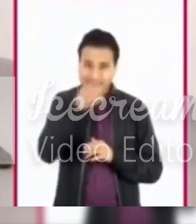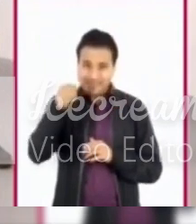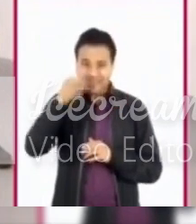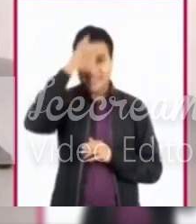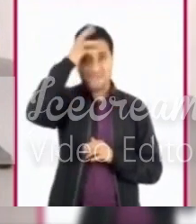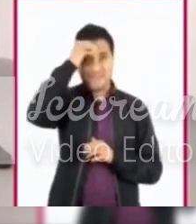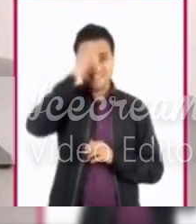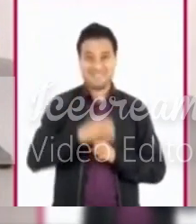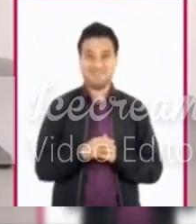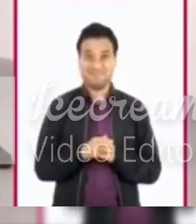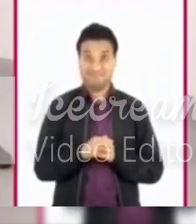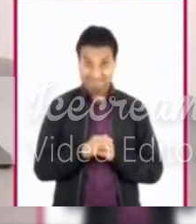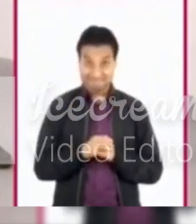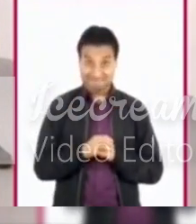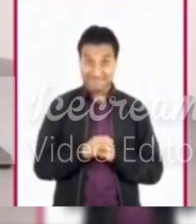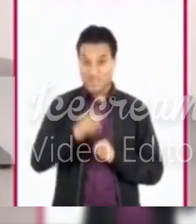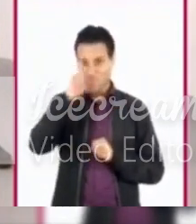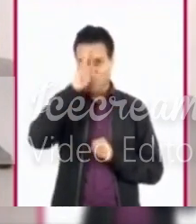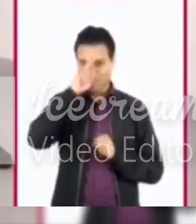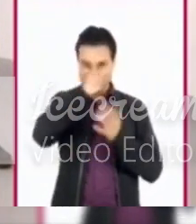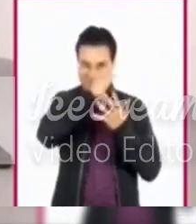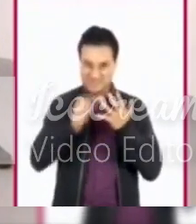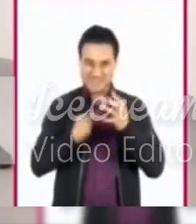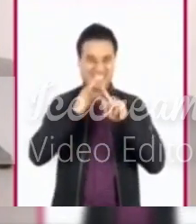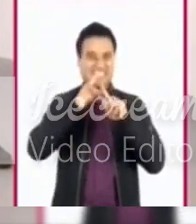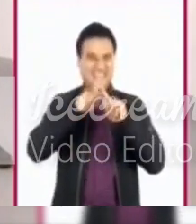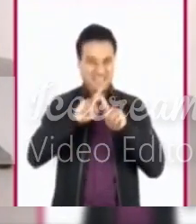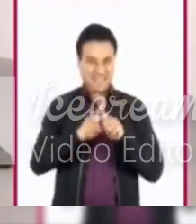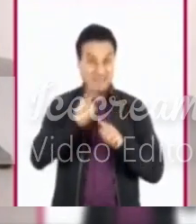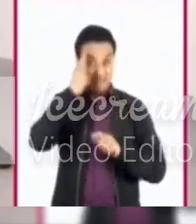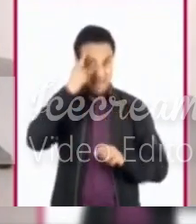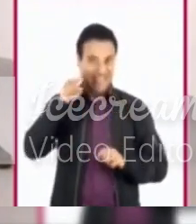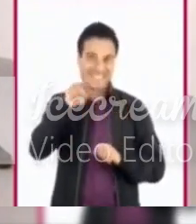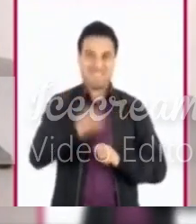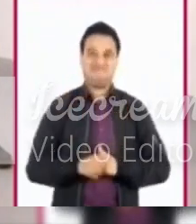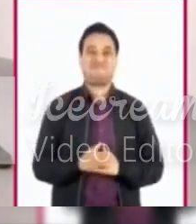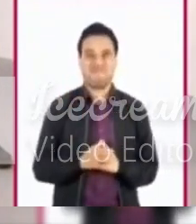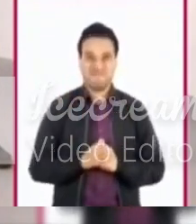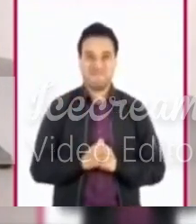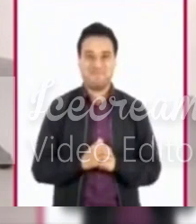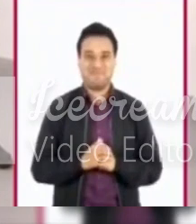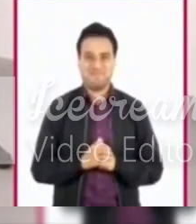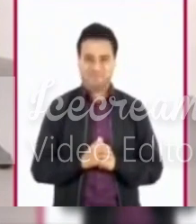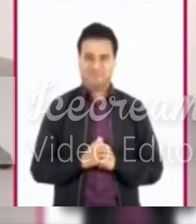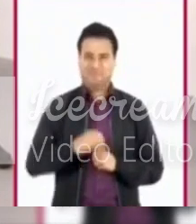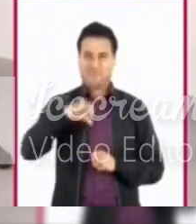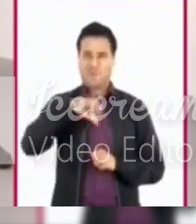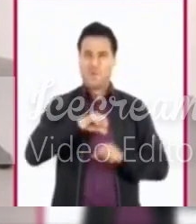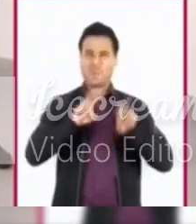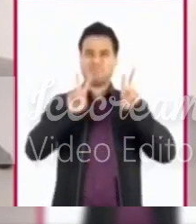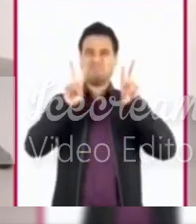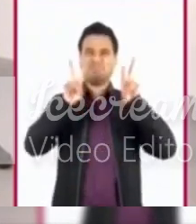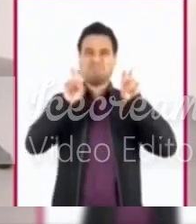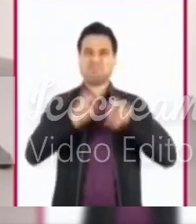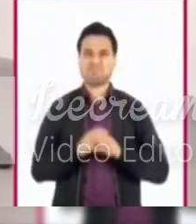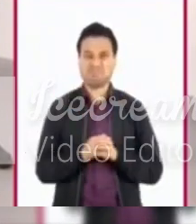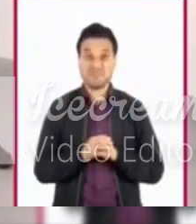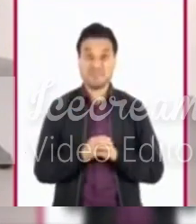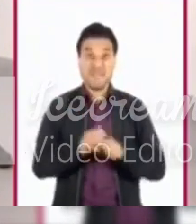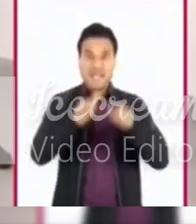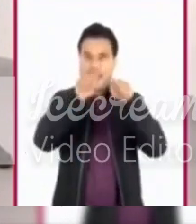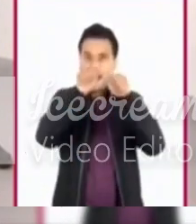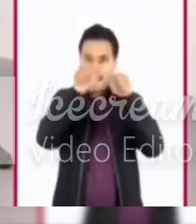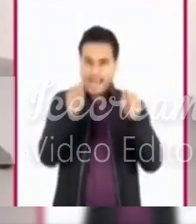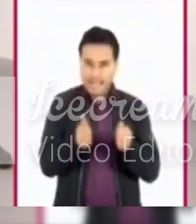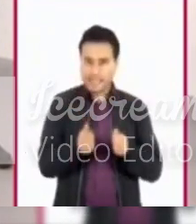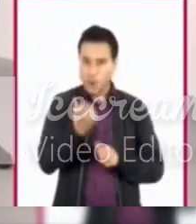así aprovechar todas las estrategias que tenemos preparadas para ustedes. Hoy en nuestro programa Mi Encuentro con las Artes vamos